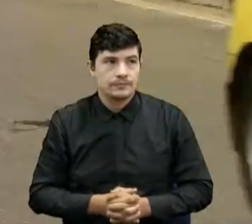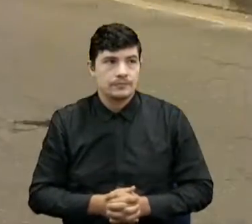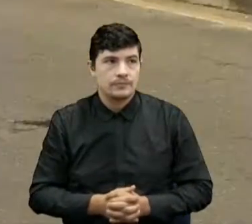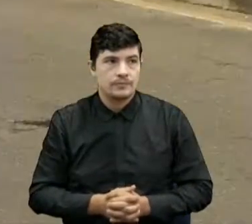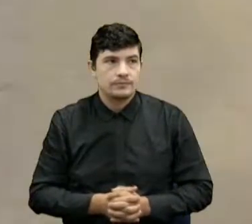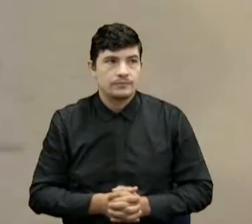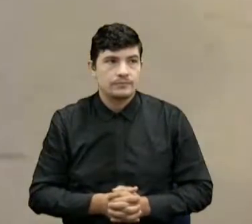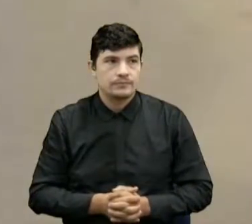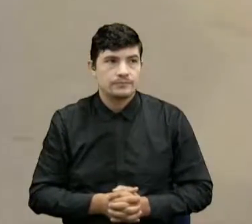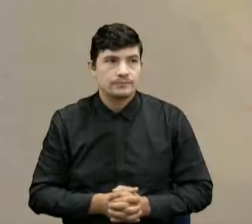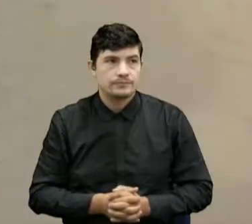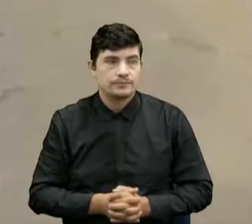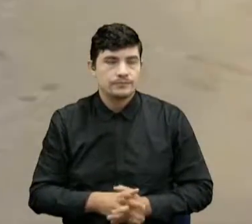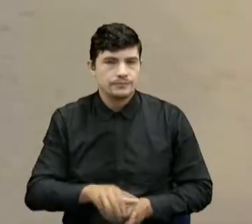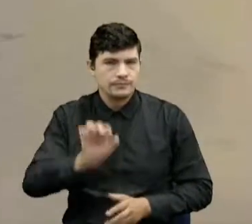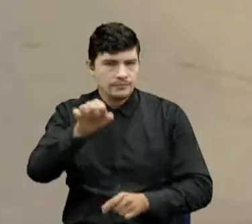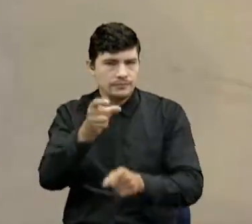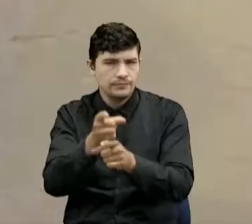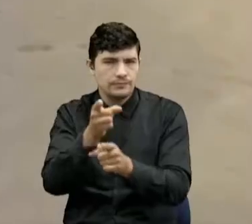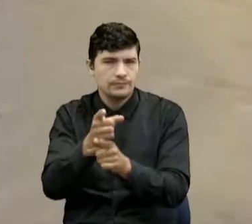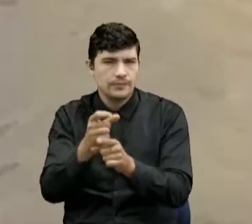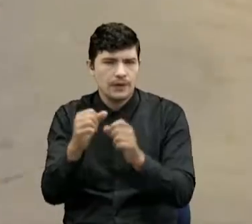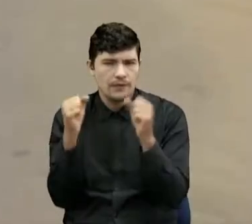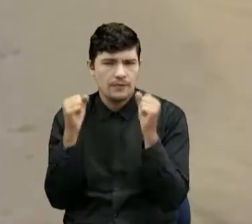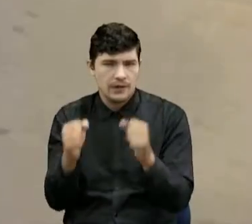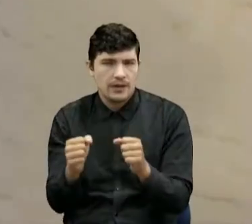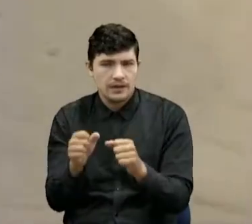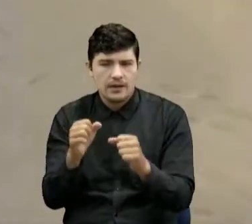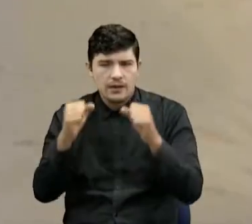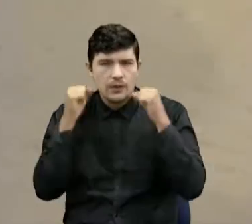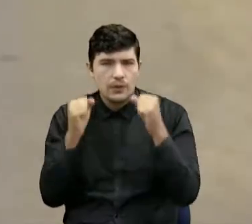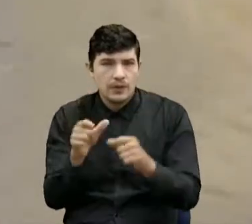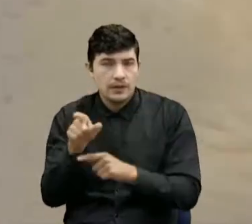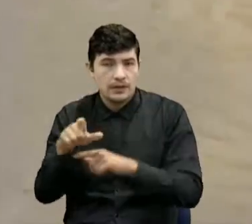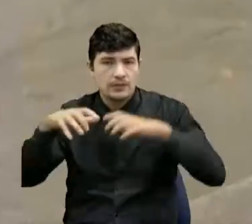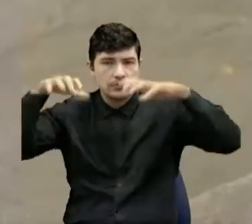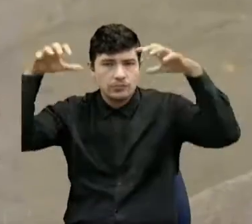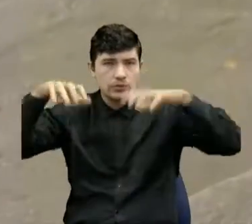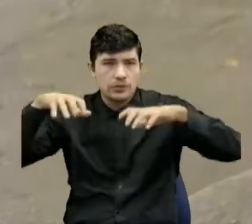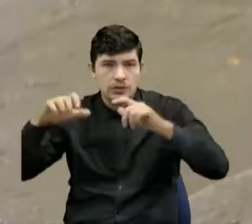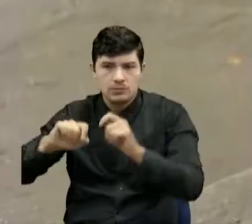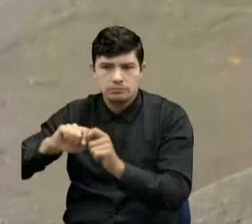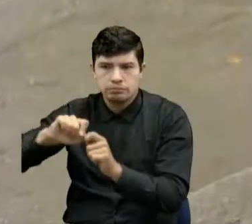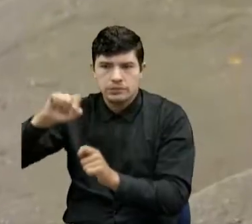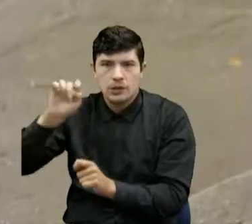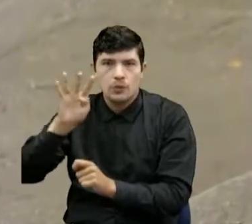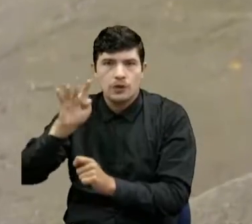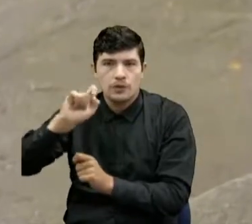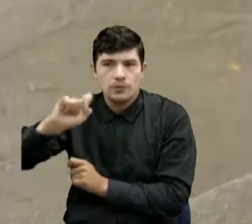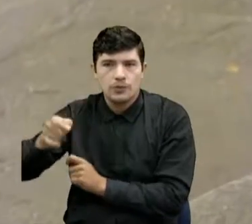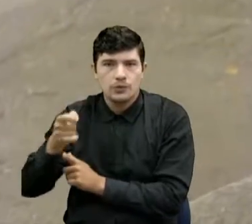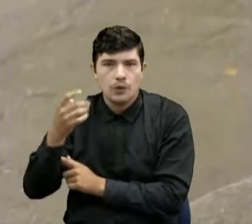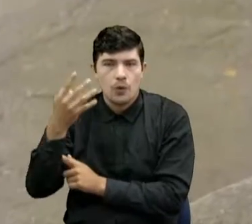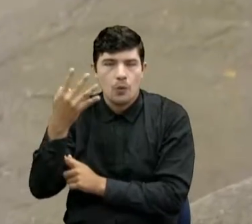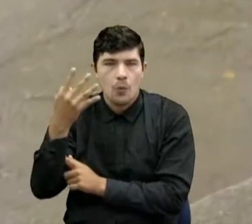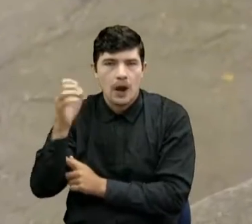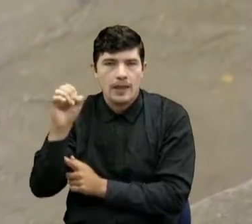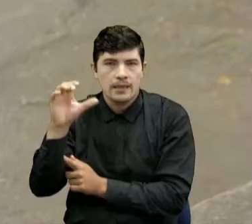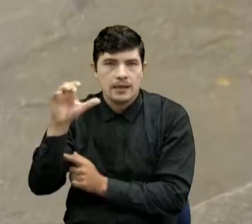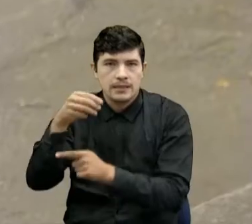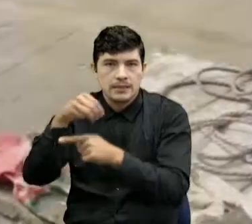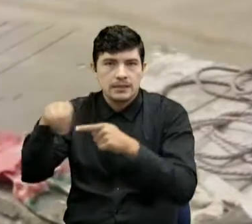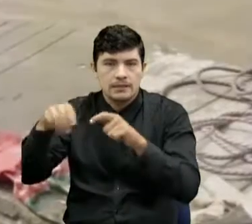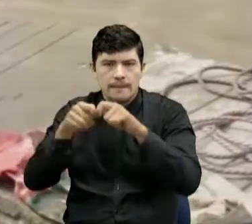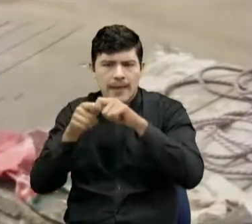hídrica. Las constantes lluvias han hecho que el río Magdalena llegue a los 4.40 metros, haciendo que las autoridades declaren la